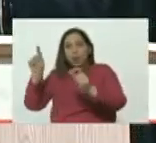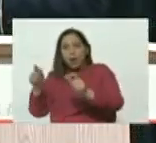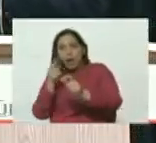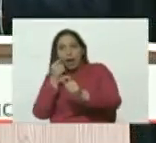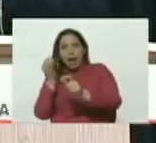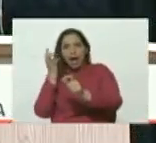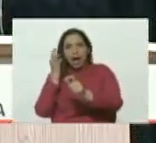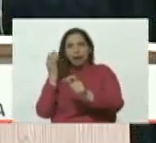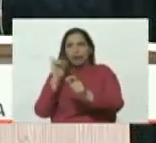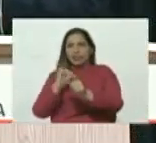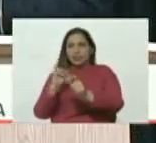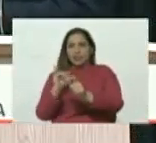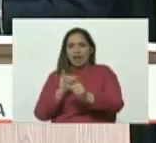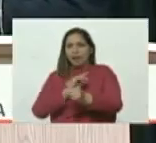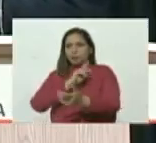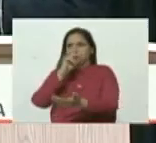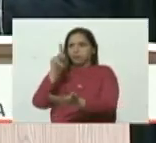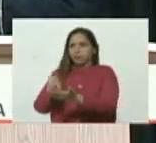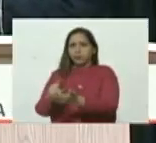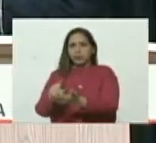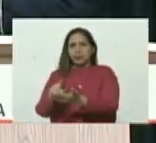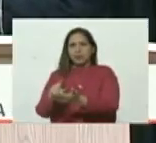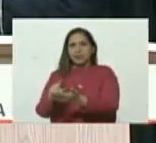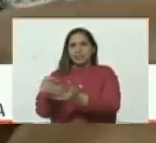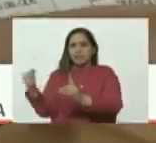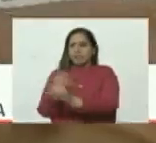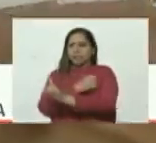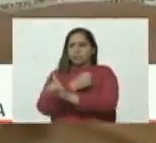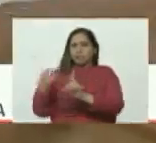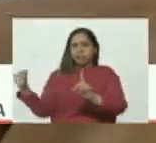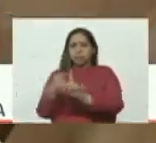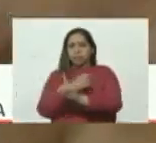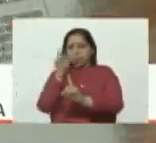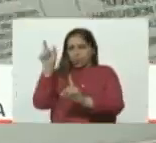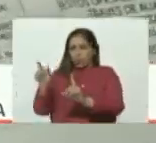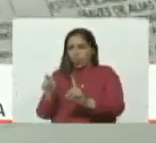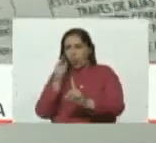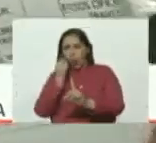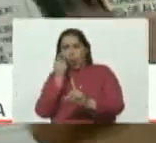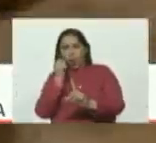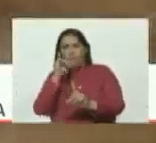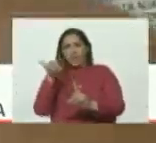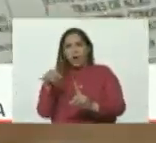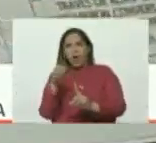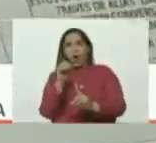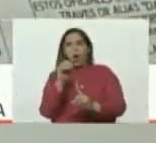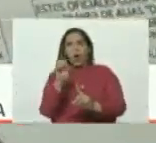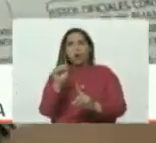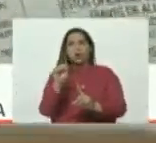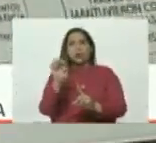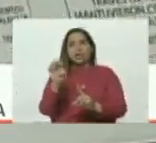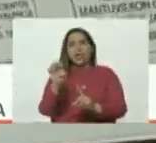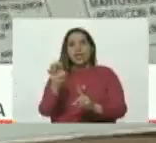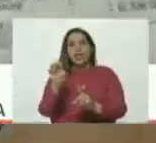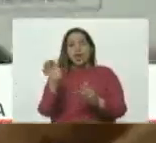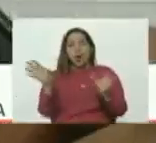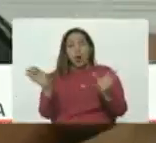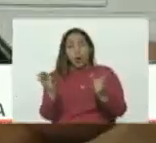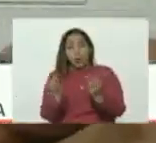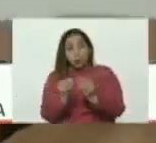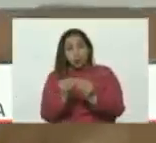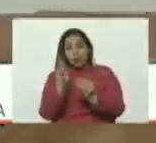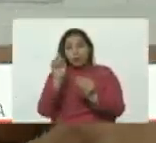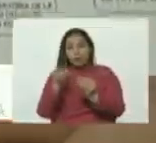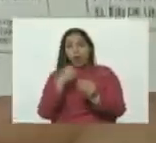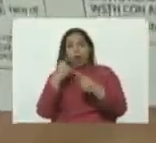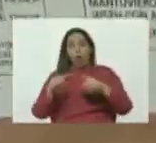que fueron directamente torturados por este señor José Gregorio Valladares, que en conjunción con alias Camilo,